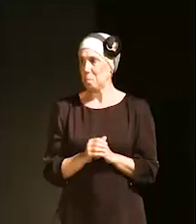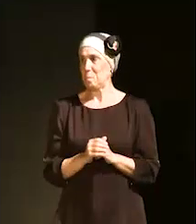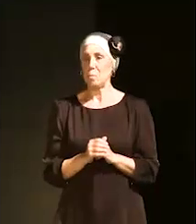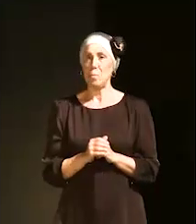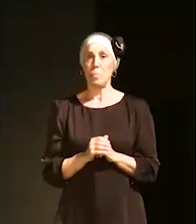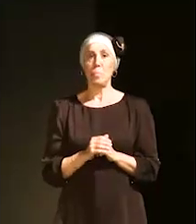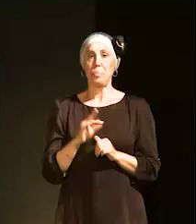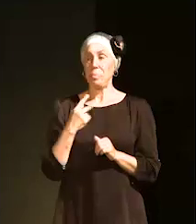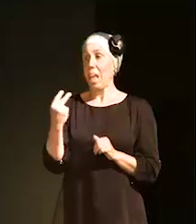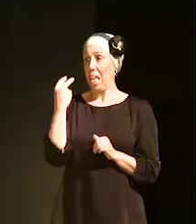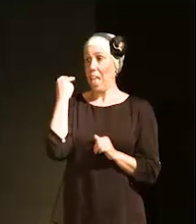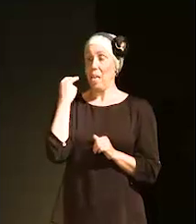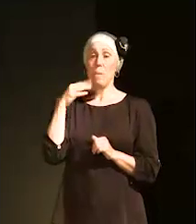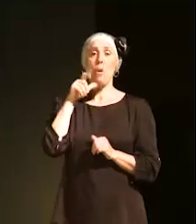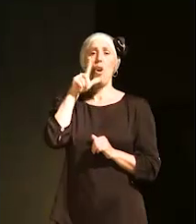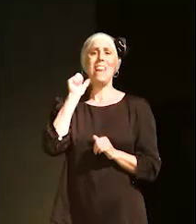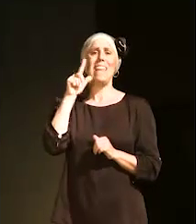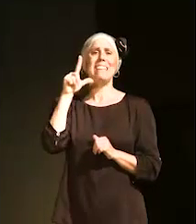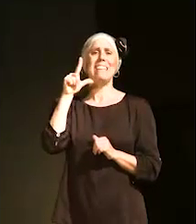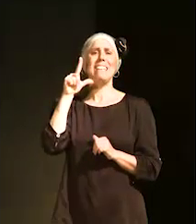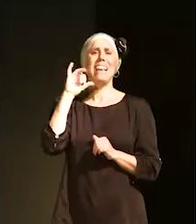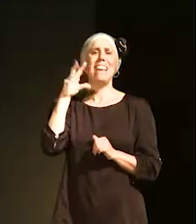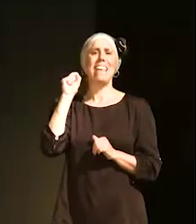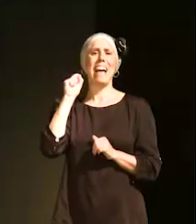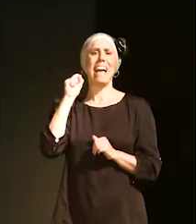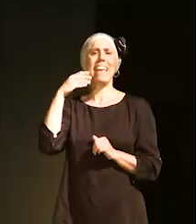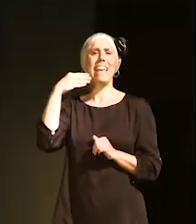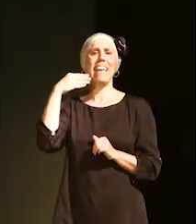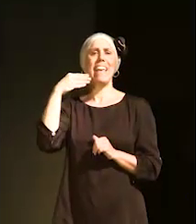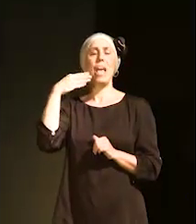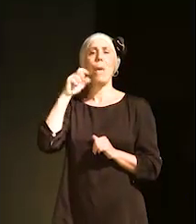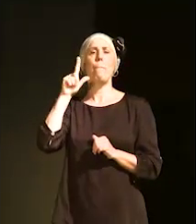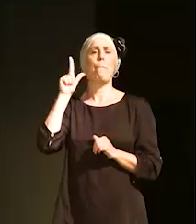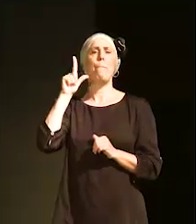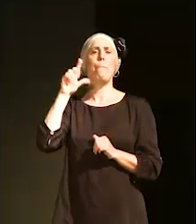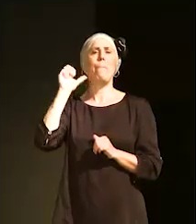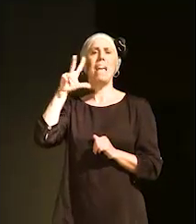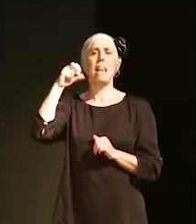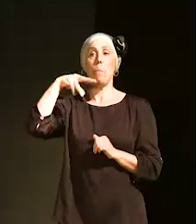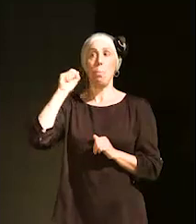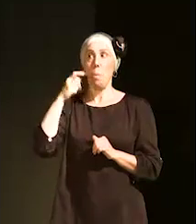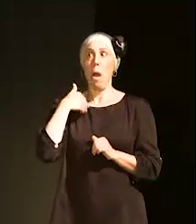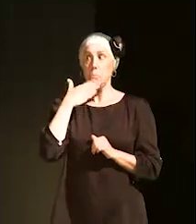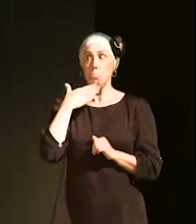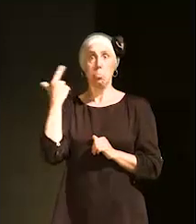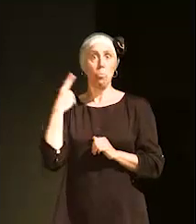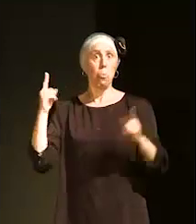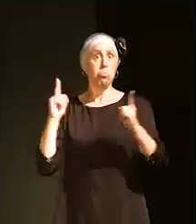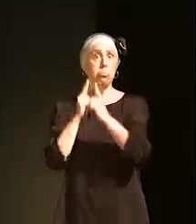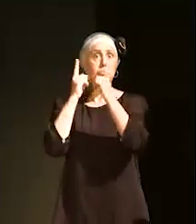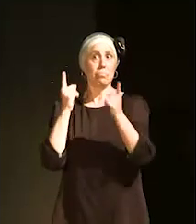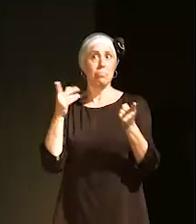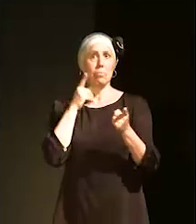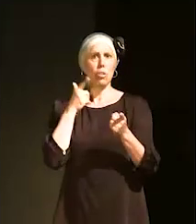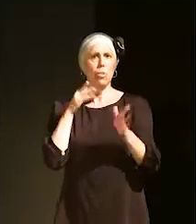allí vemos a lesbia y adelma se conocieron cuando el proyecto arrancó y fue importante aceptar que estaban